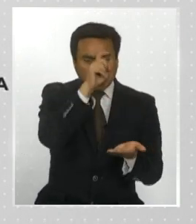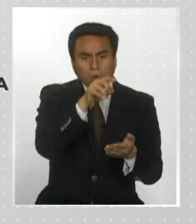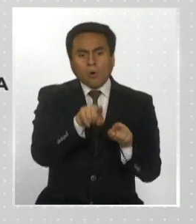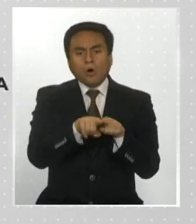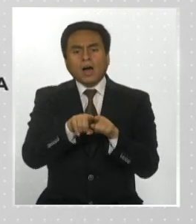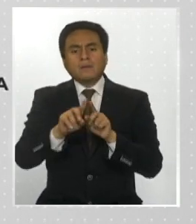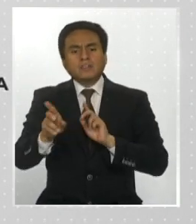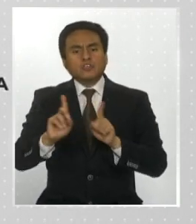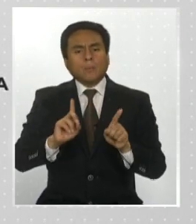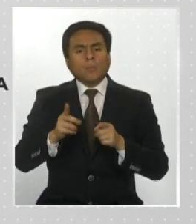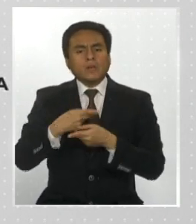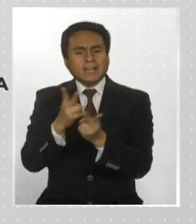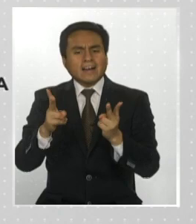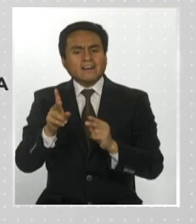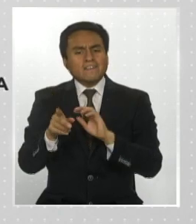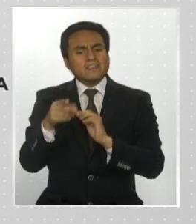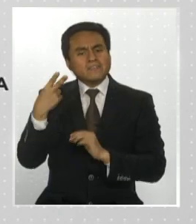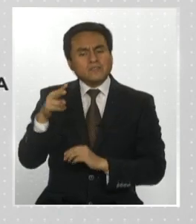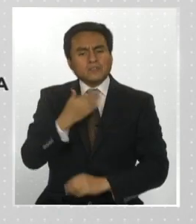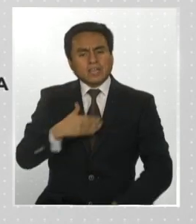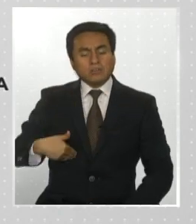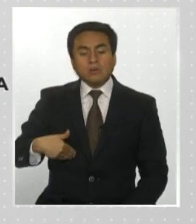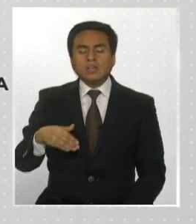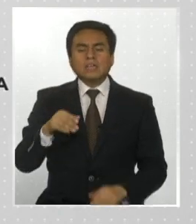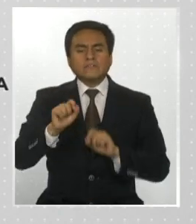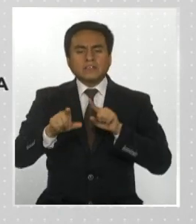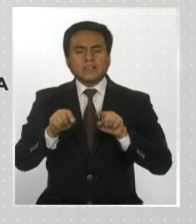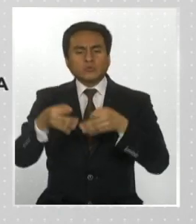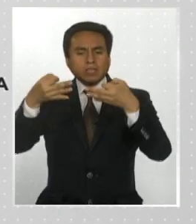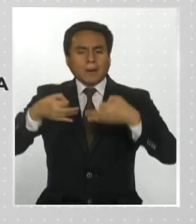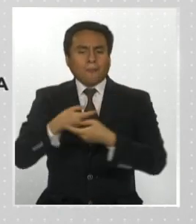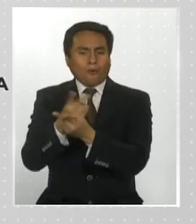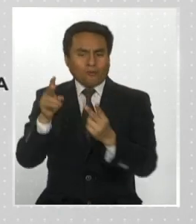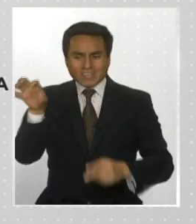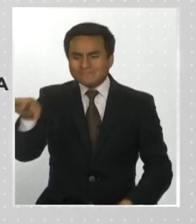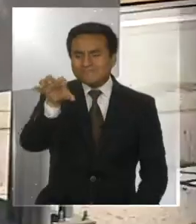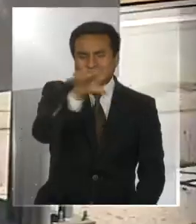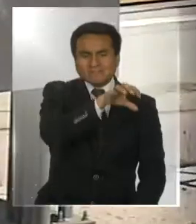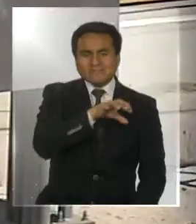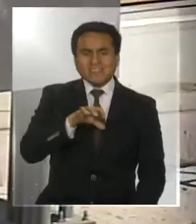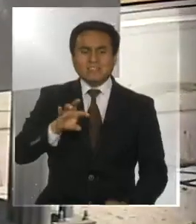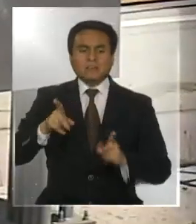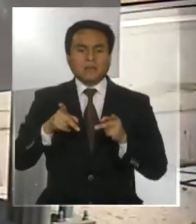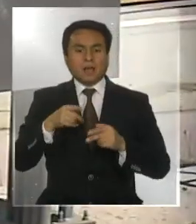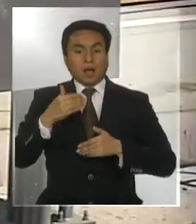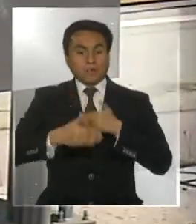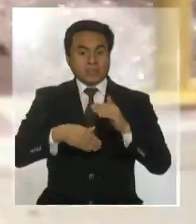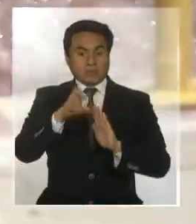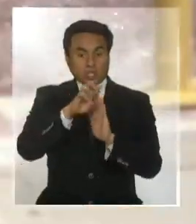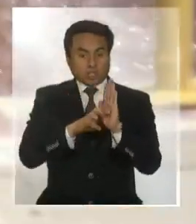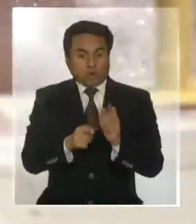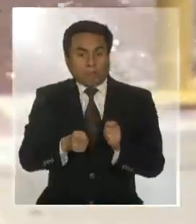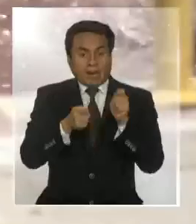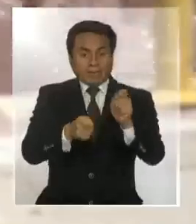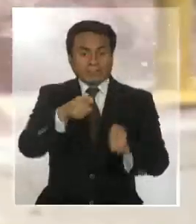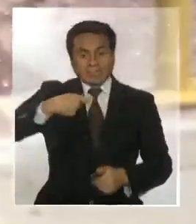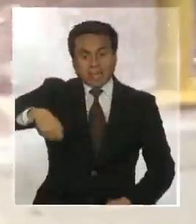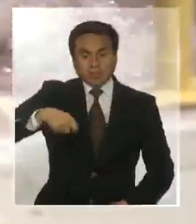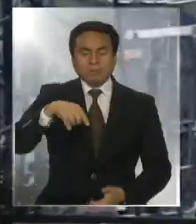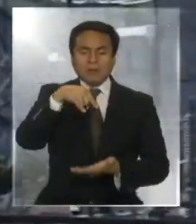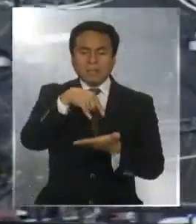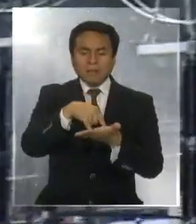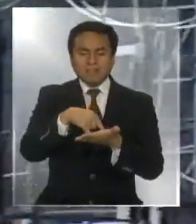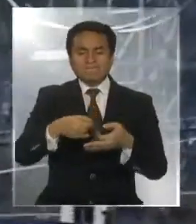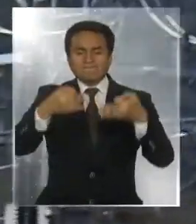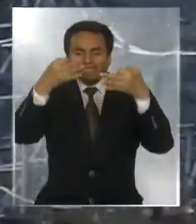administración pública y financieros, defensa y seguridad pública. De lograr avanzar en el Senado, será el propio Parlamento el que